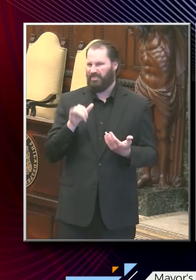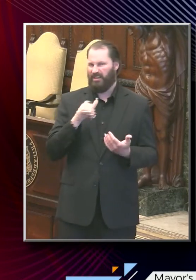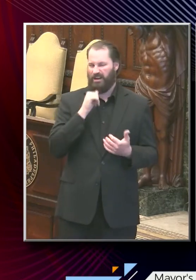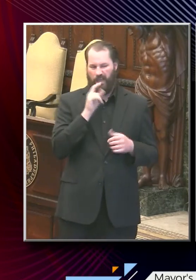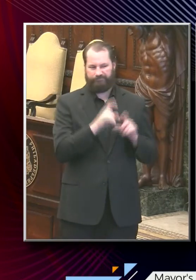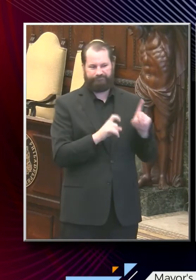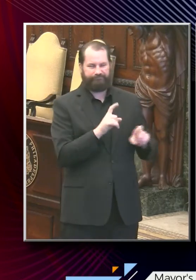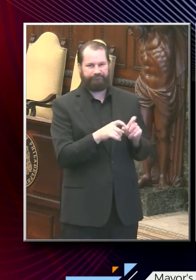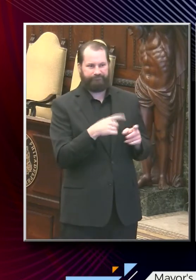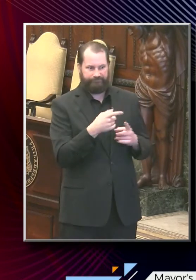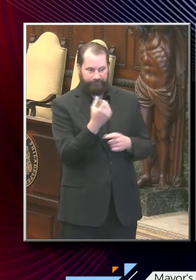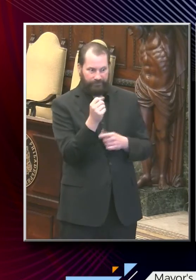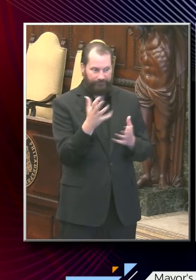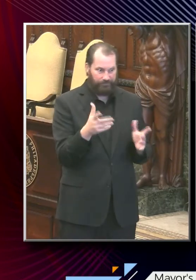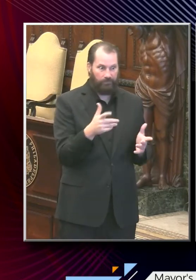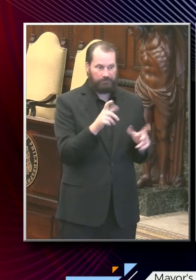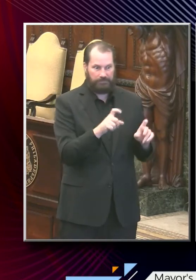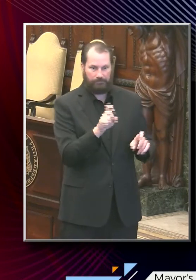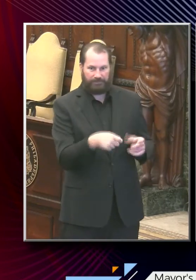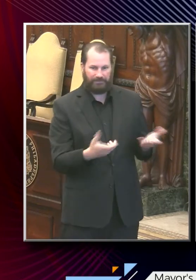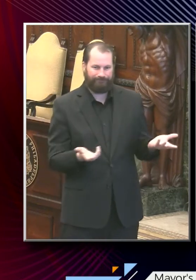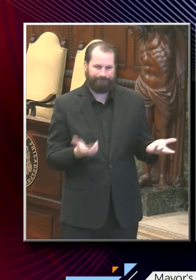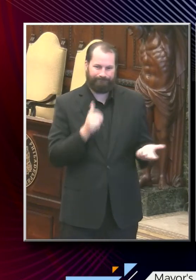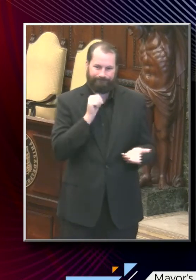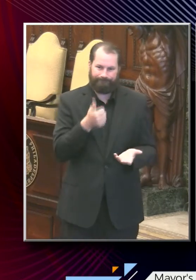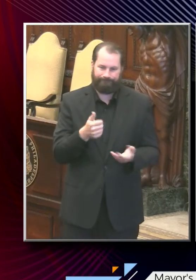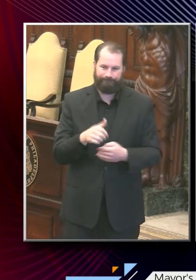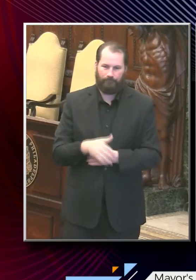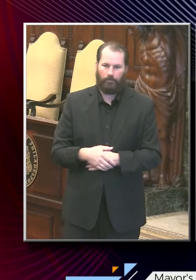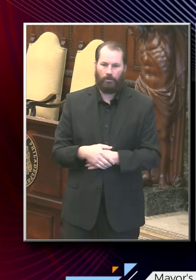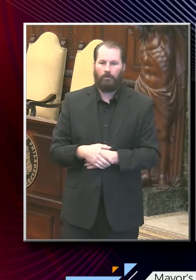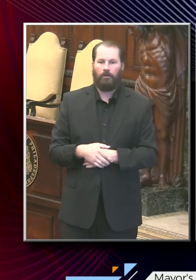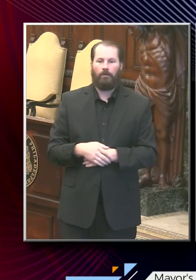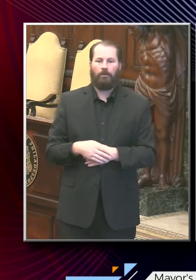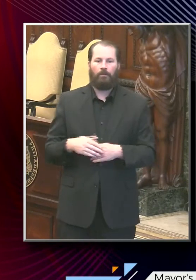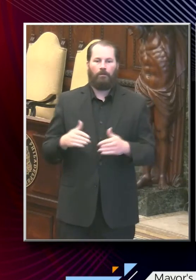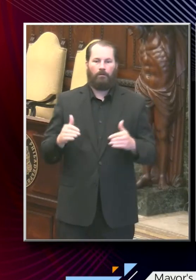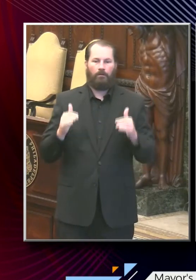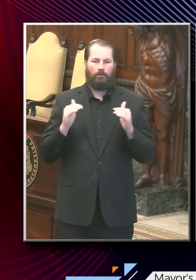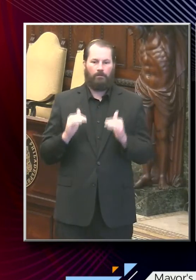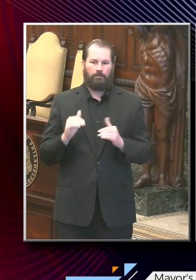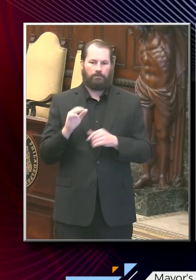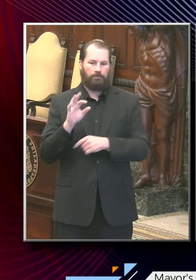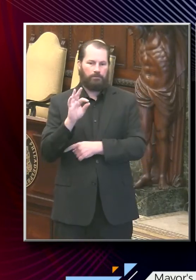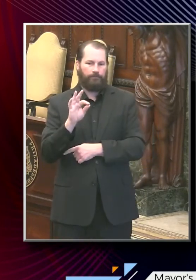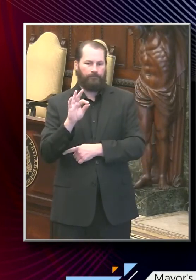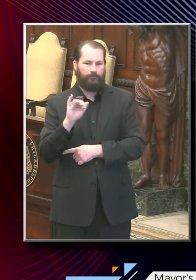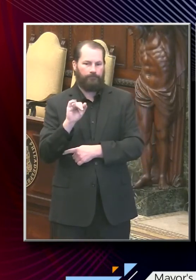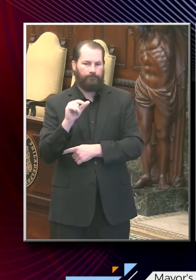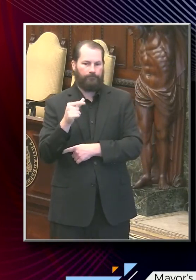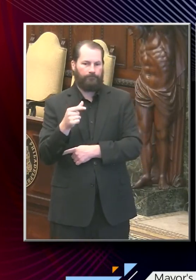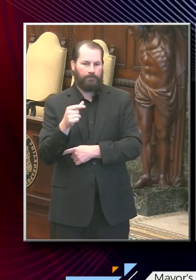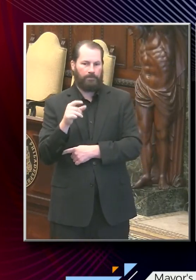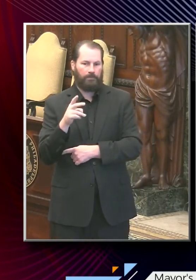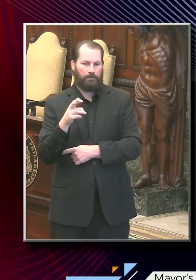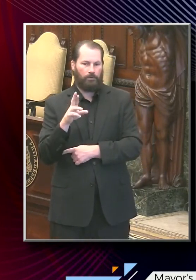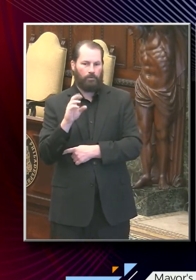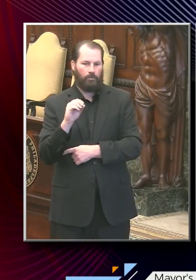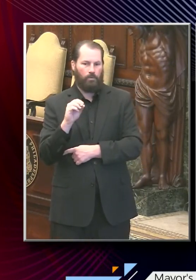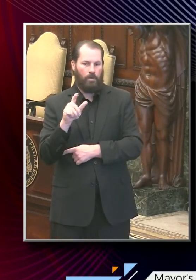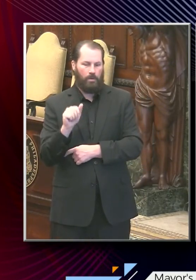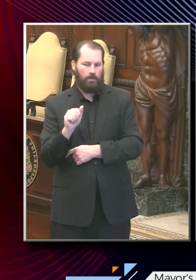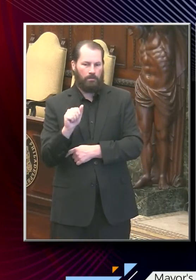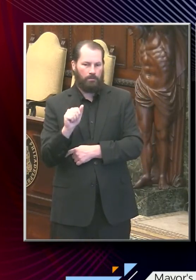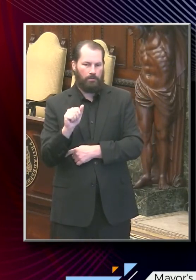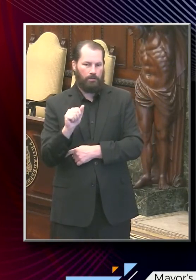Argenis Figueroa of Univision. Argenis, you're up. Okay. Thank you. You hear me? Yes, go